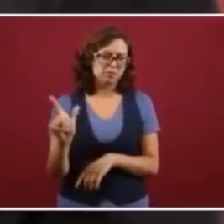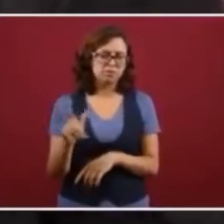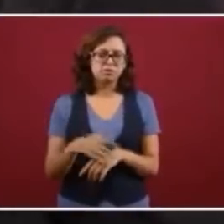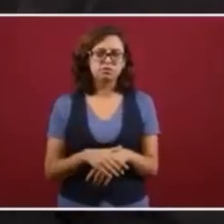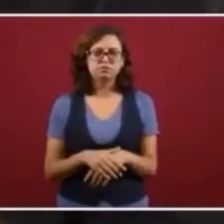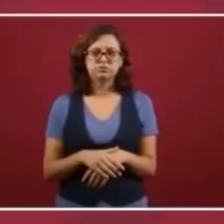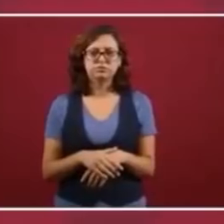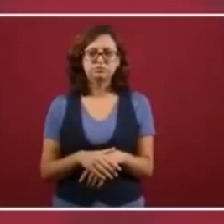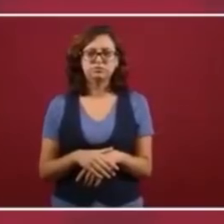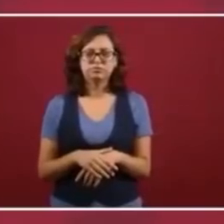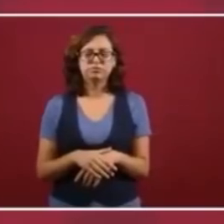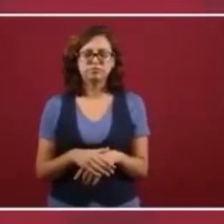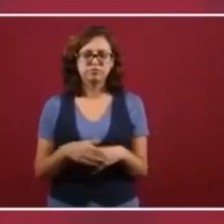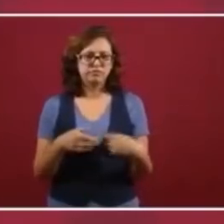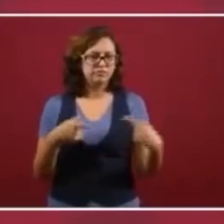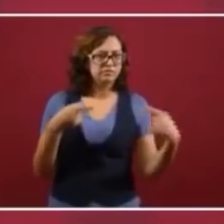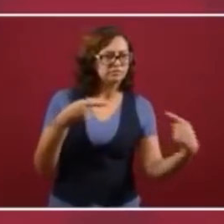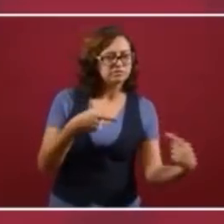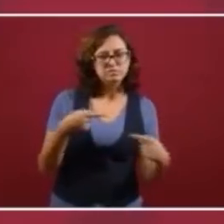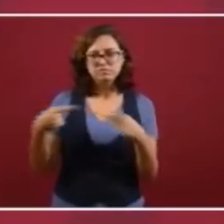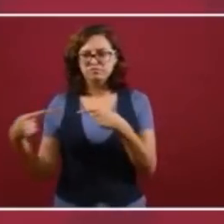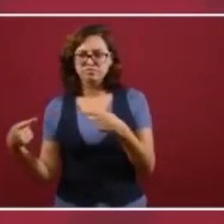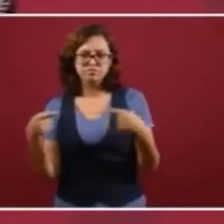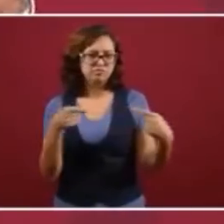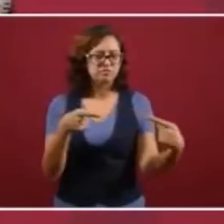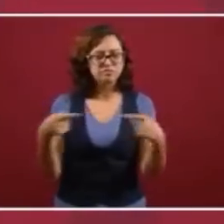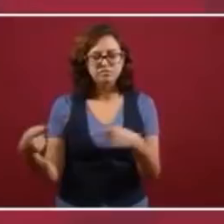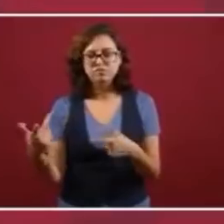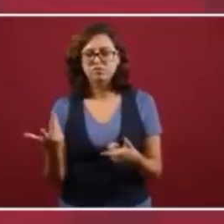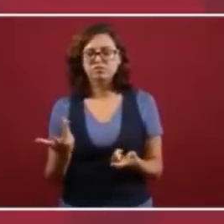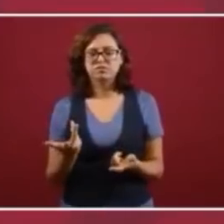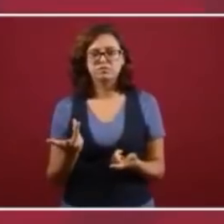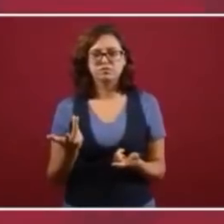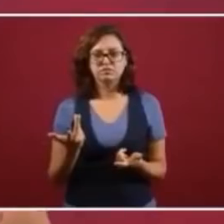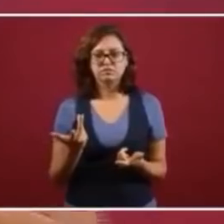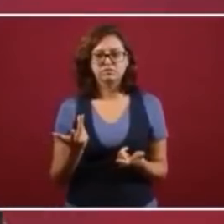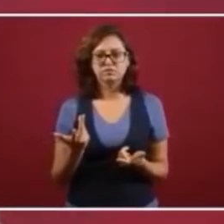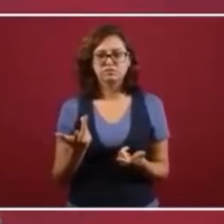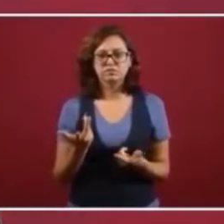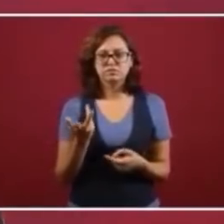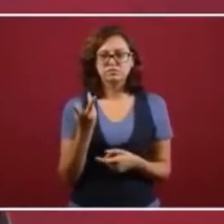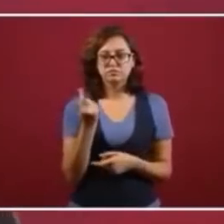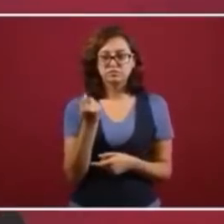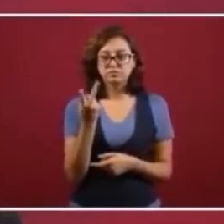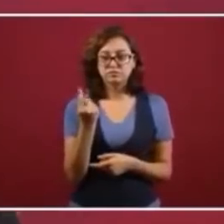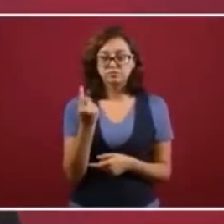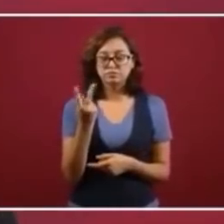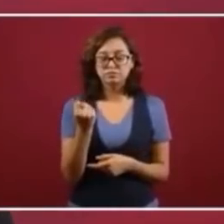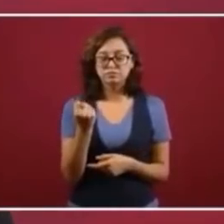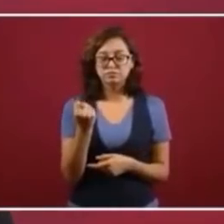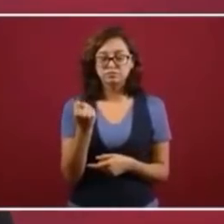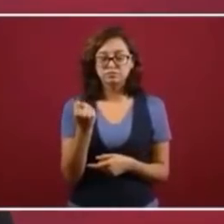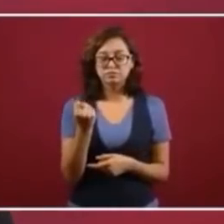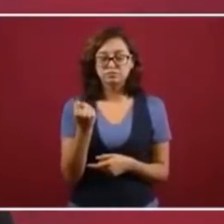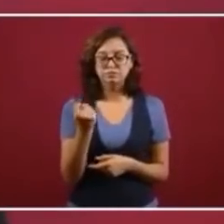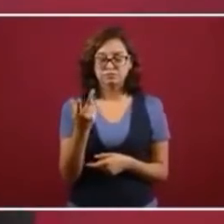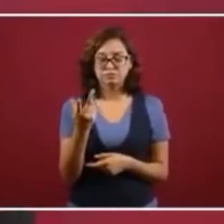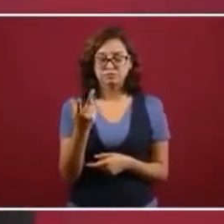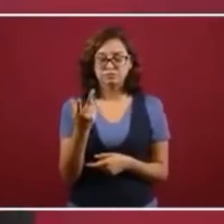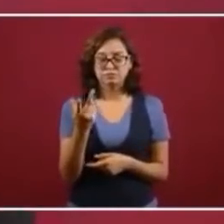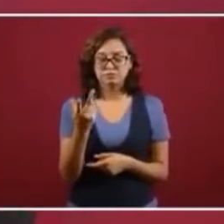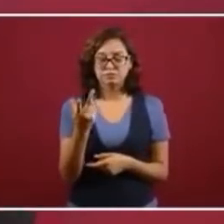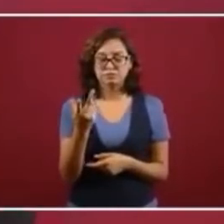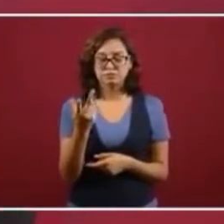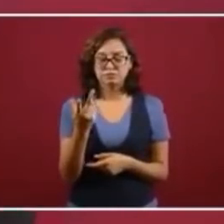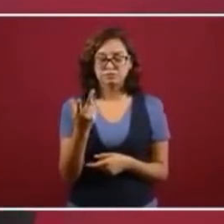porque había resistencias, porque decían las televisoras, si nos abrimos